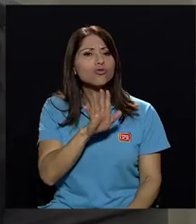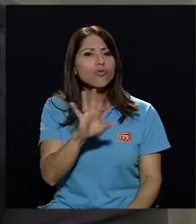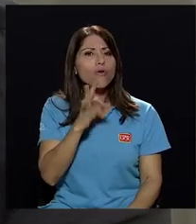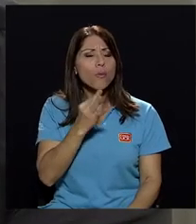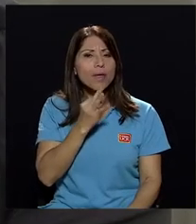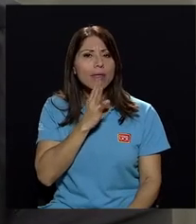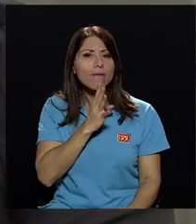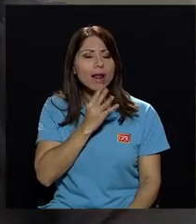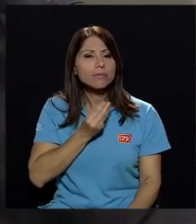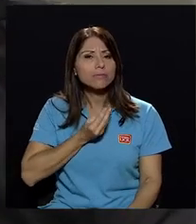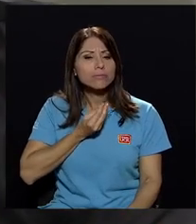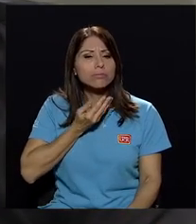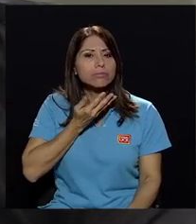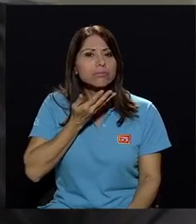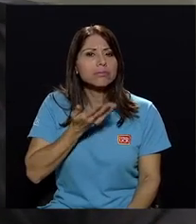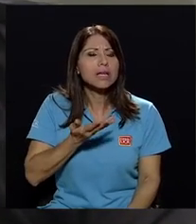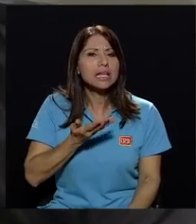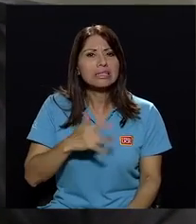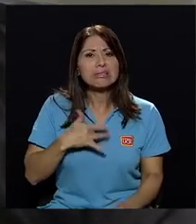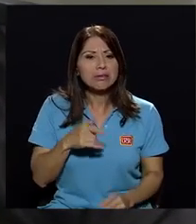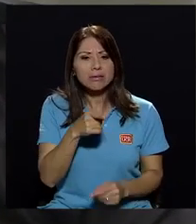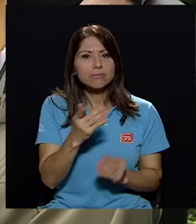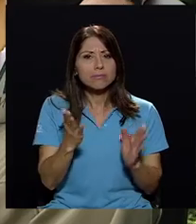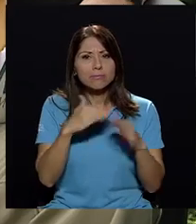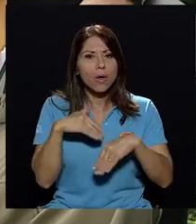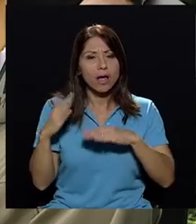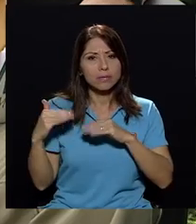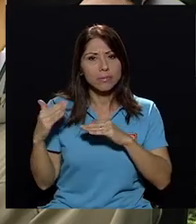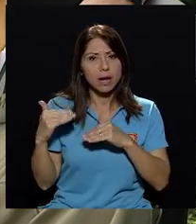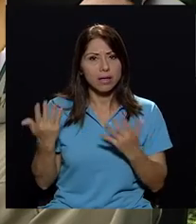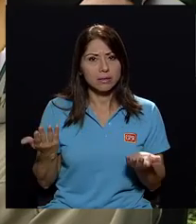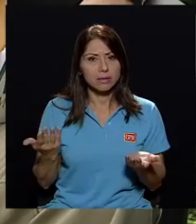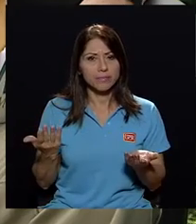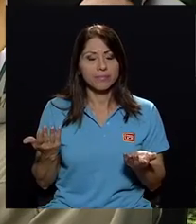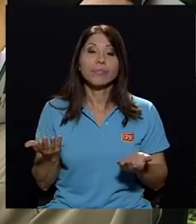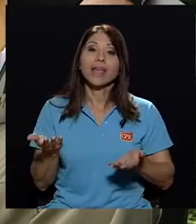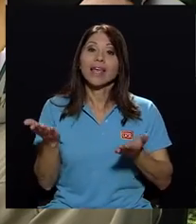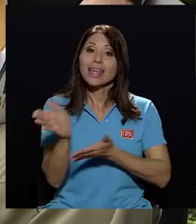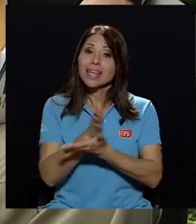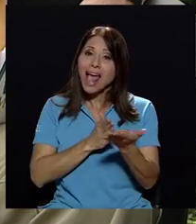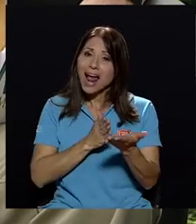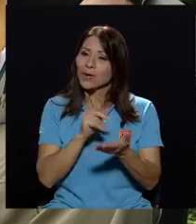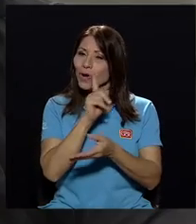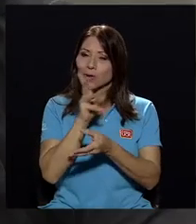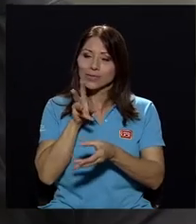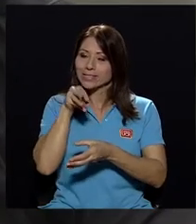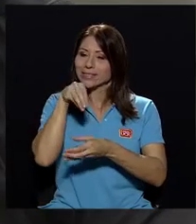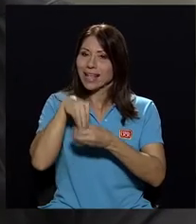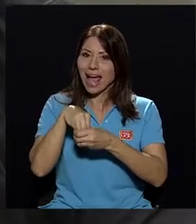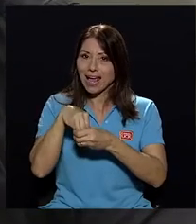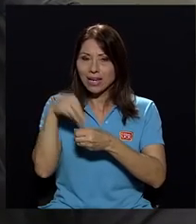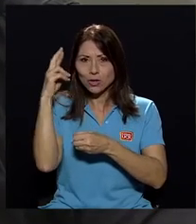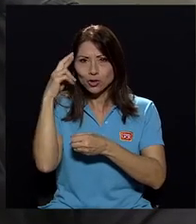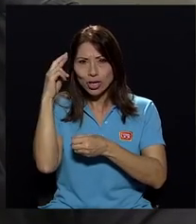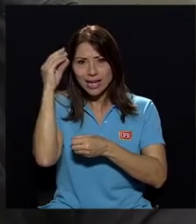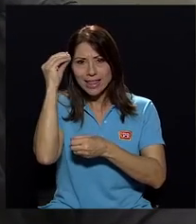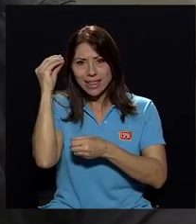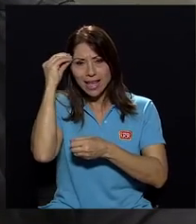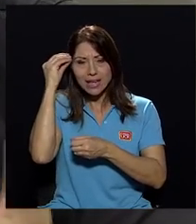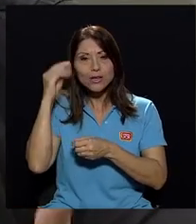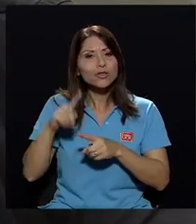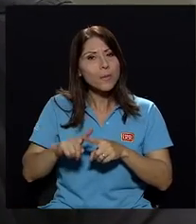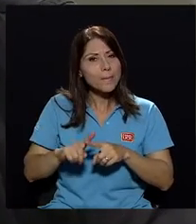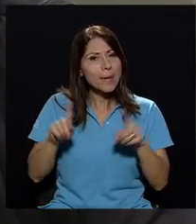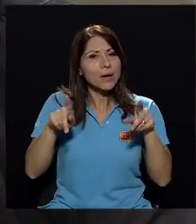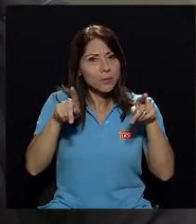en su manera de hablar, hay mucha desesperanza. Y algo que no está dentro de los criterios, pero que sí es algo